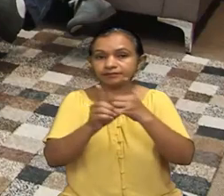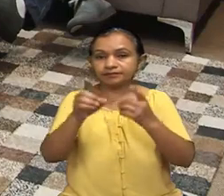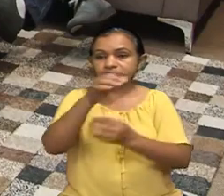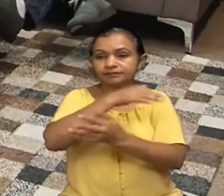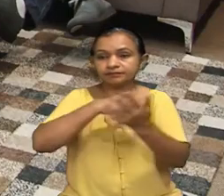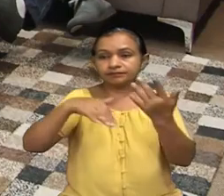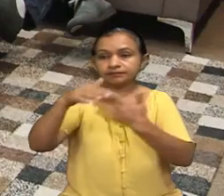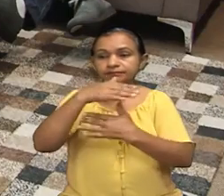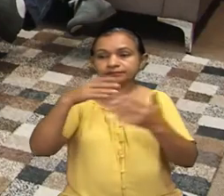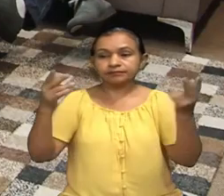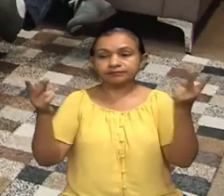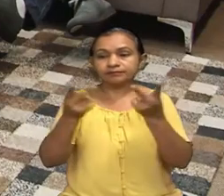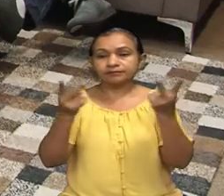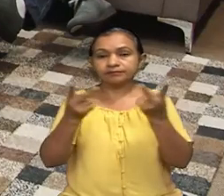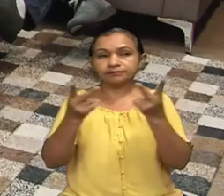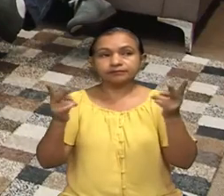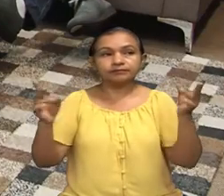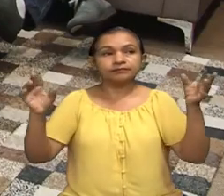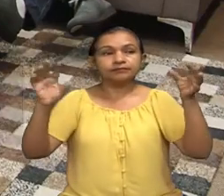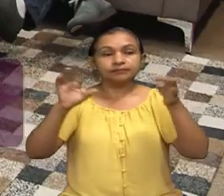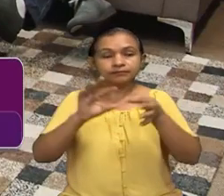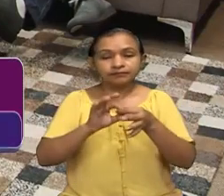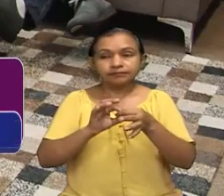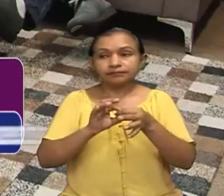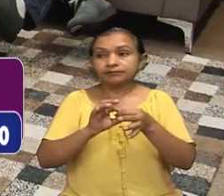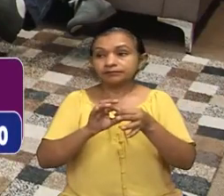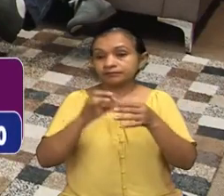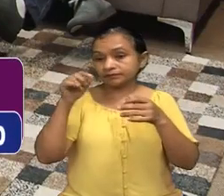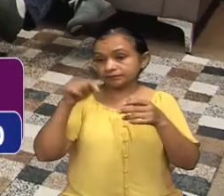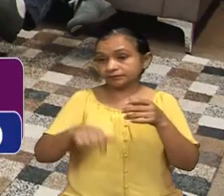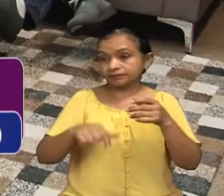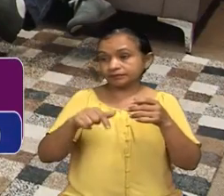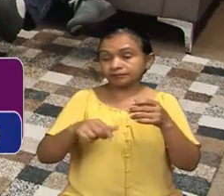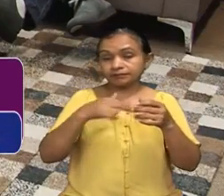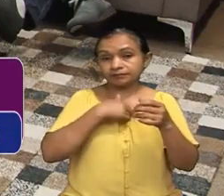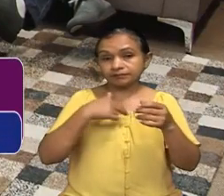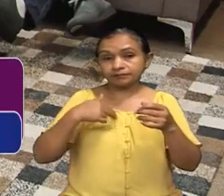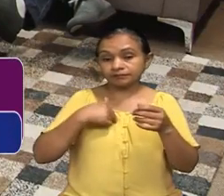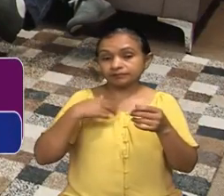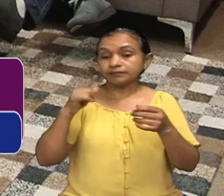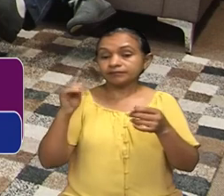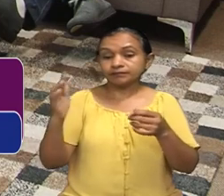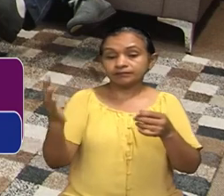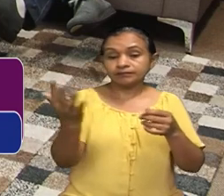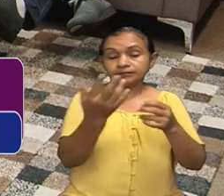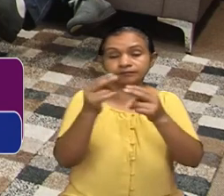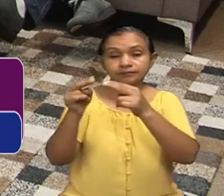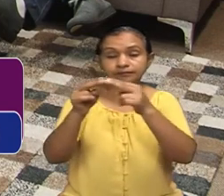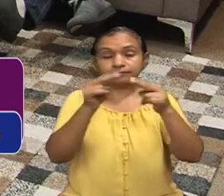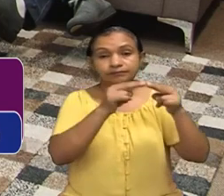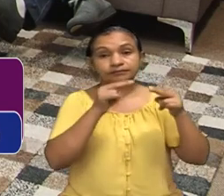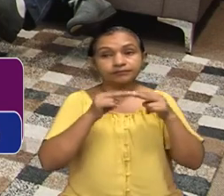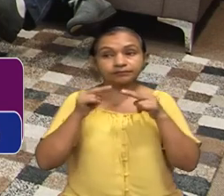relaciones de convivencia armoniosa a lo interno de las generaciones y entre las generaciones. Es decir,